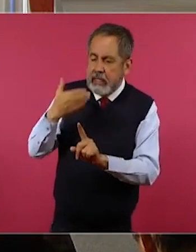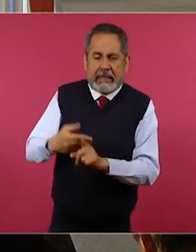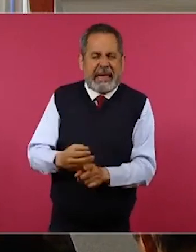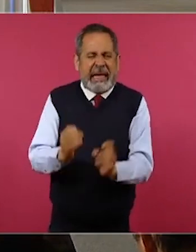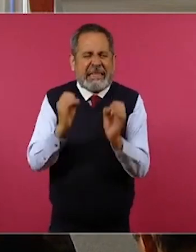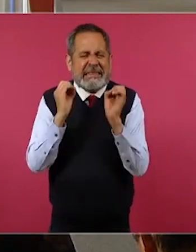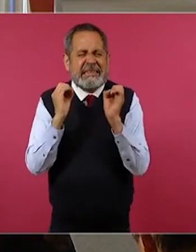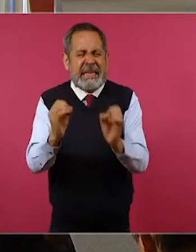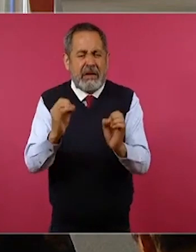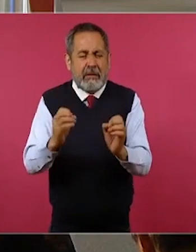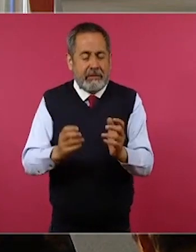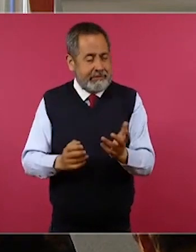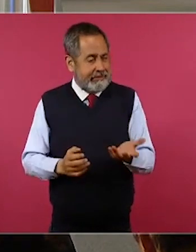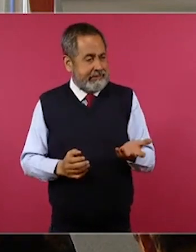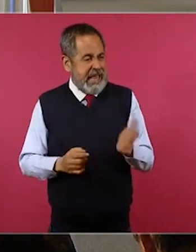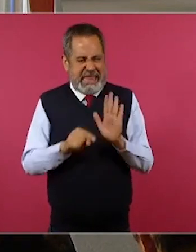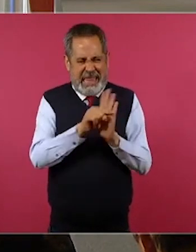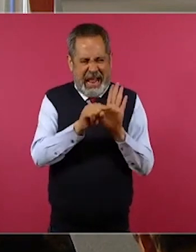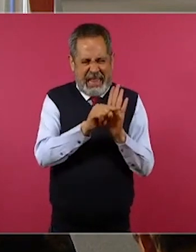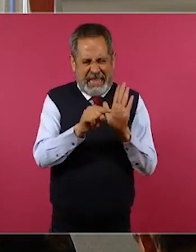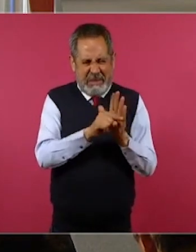cero